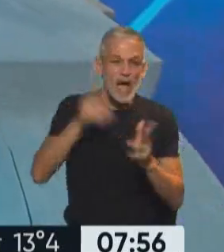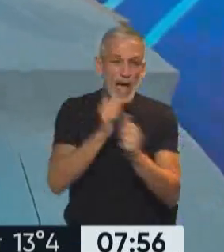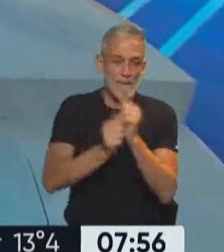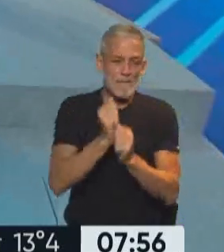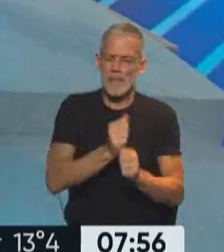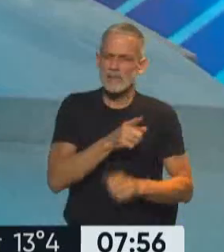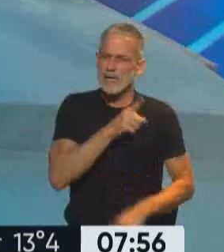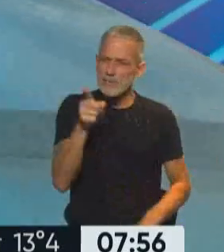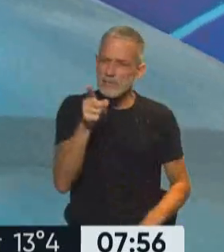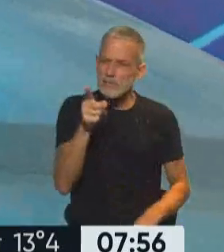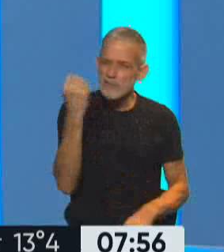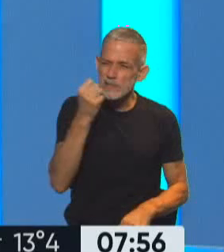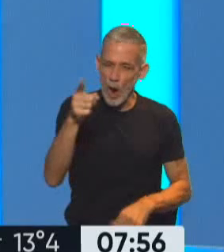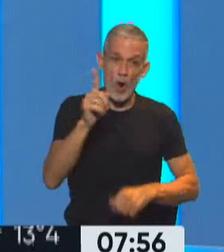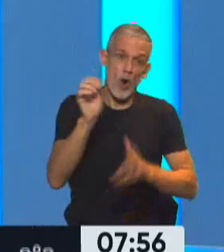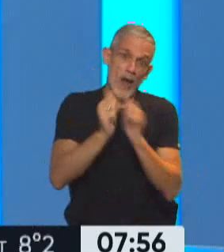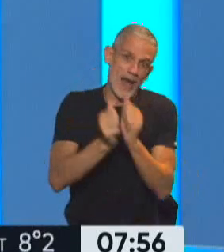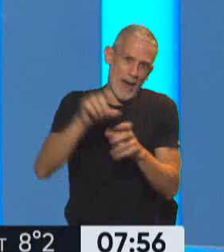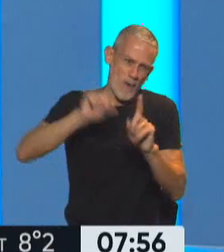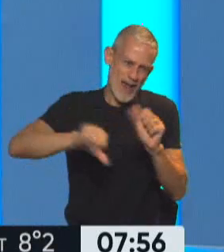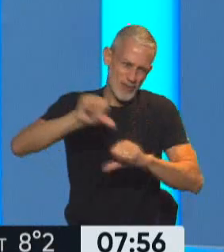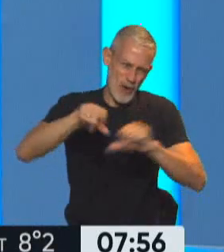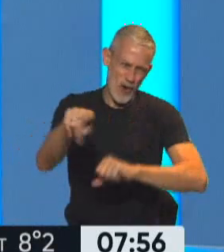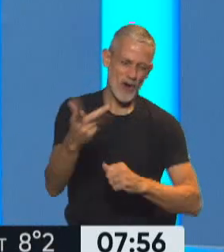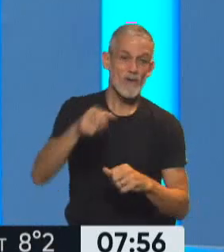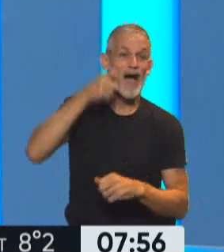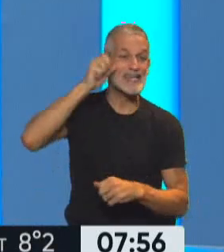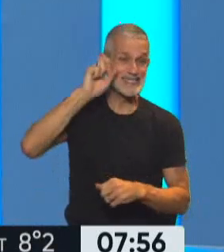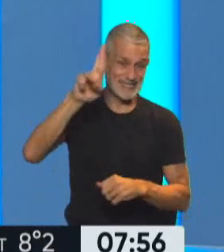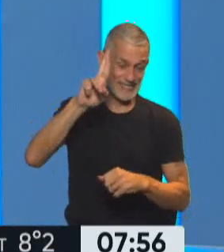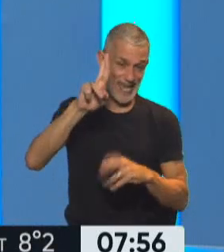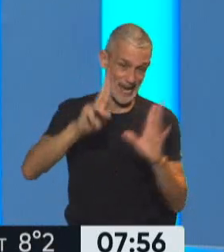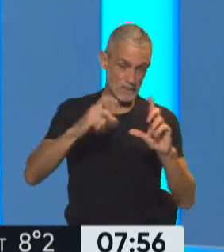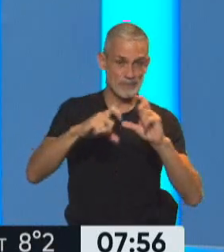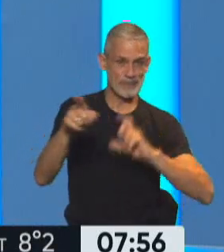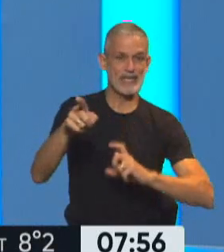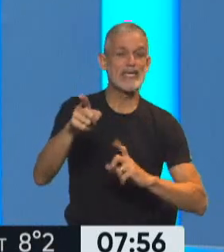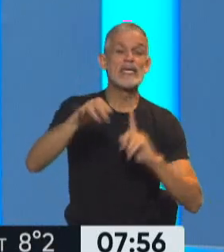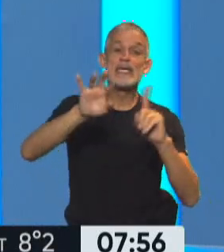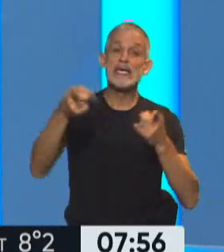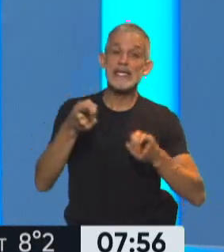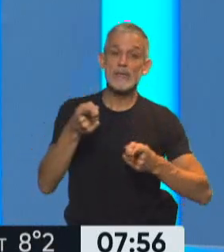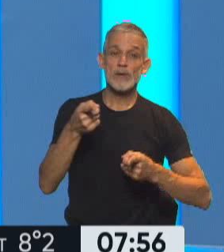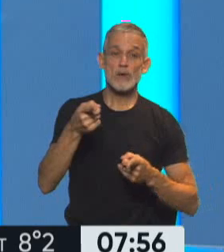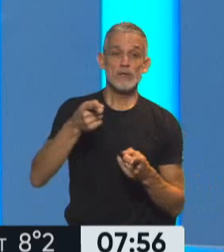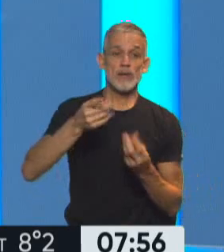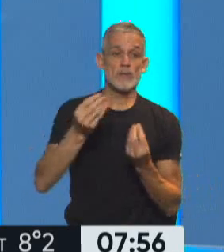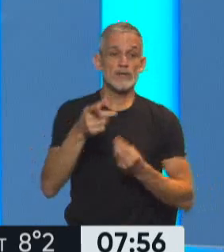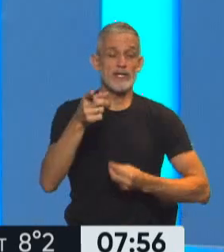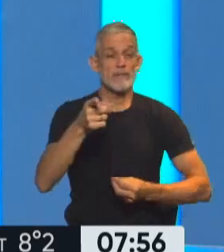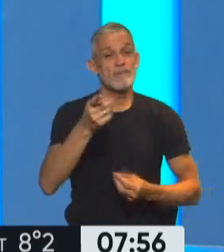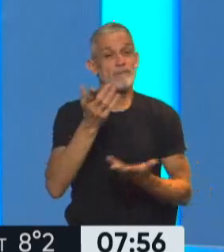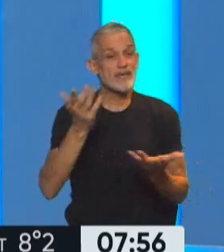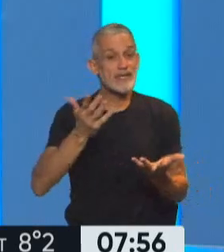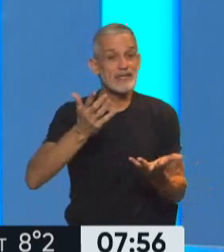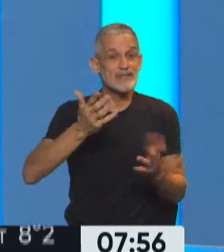empresa o por un laboratorio en este caso, porque hablamos de Pfizer. Y por otro lado hay que decir que quien utilizó por primera vez